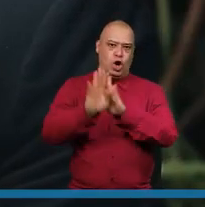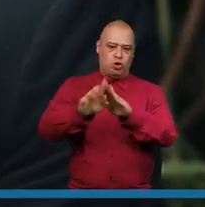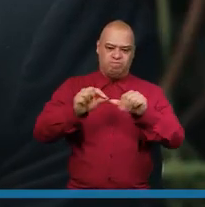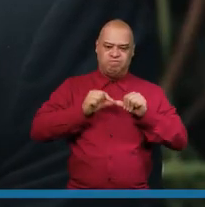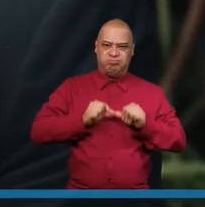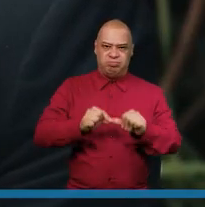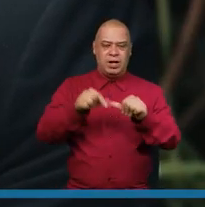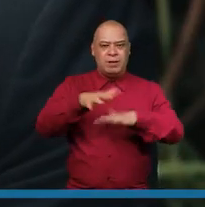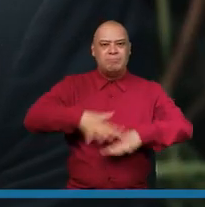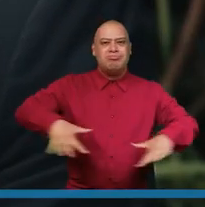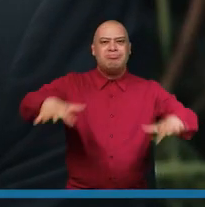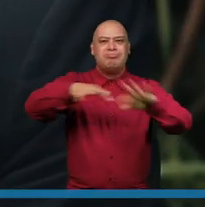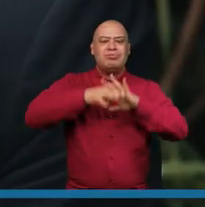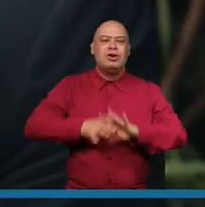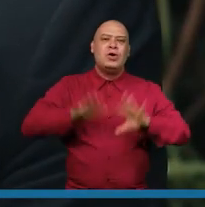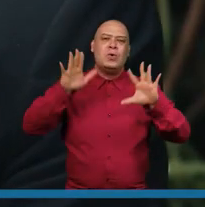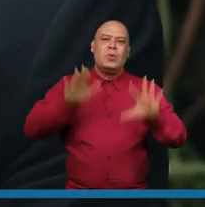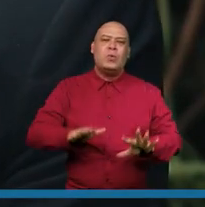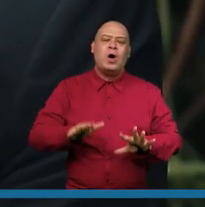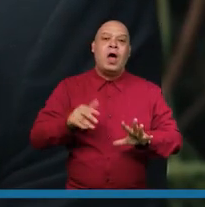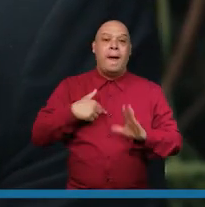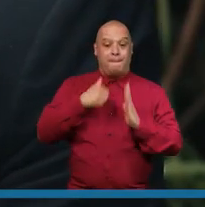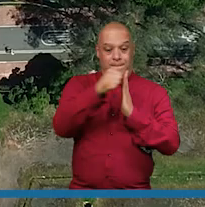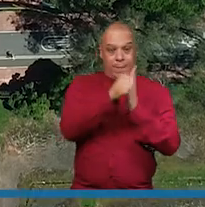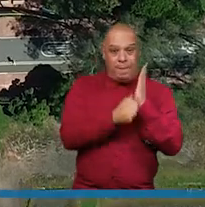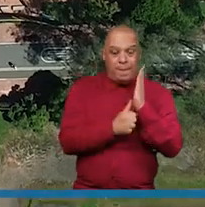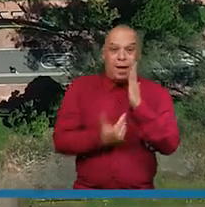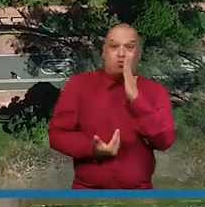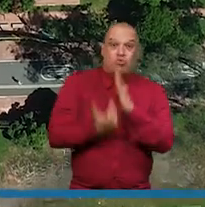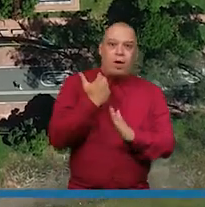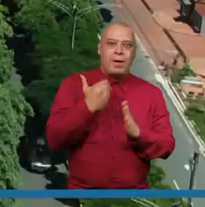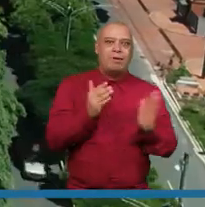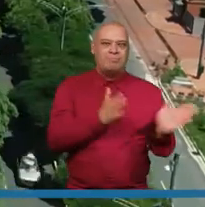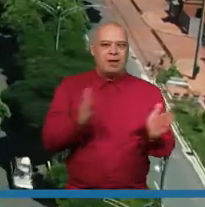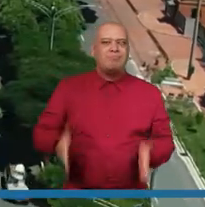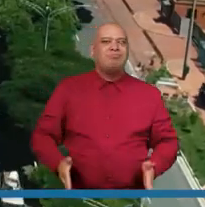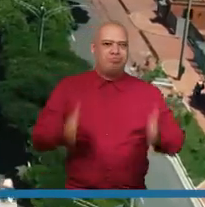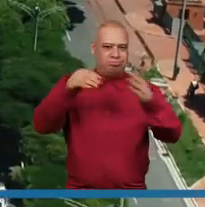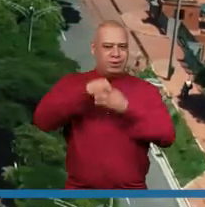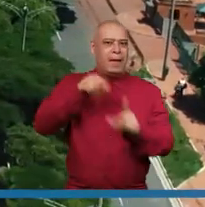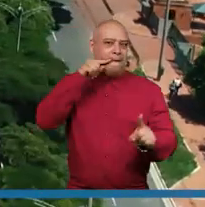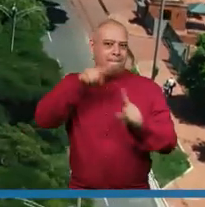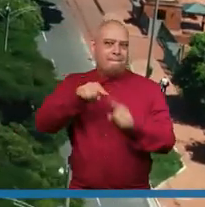Sostenible en el marco de la nueva agenda urbana.